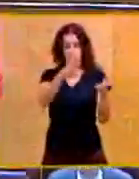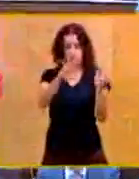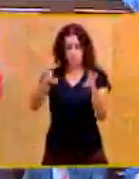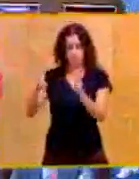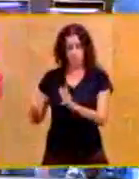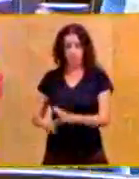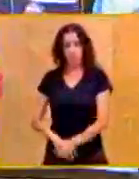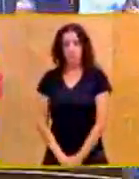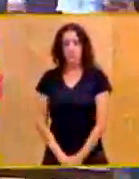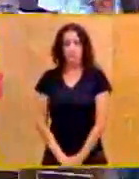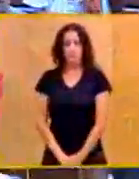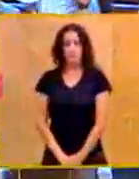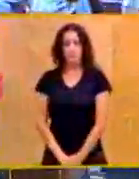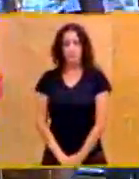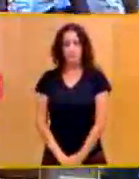Nación.